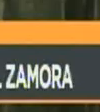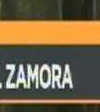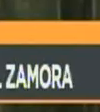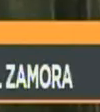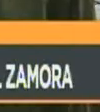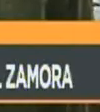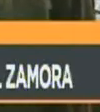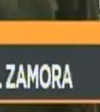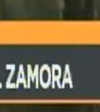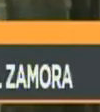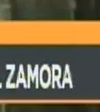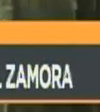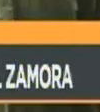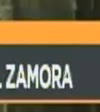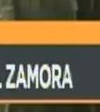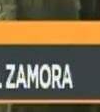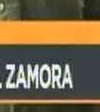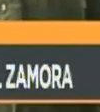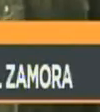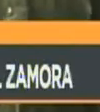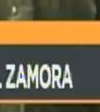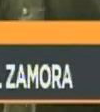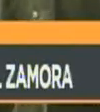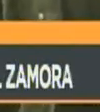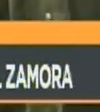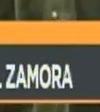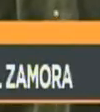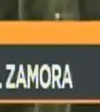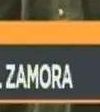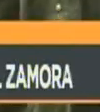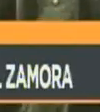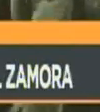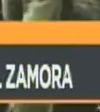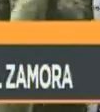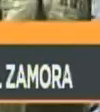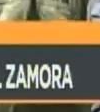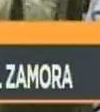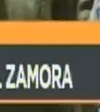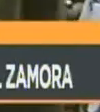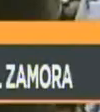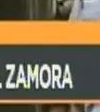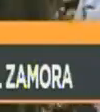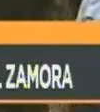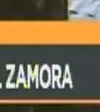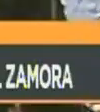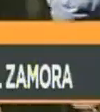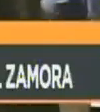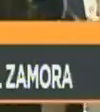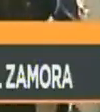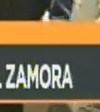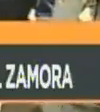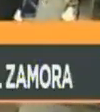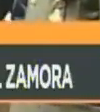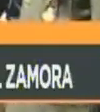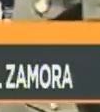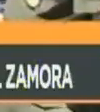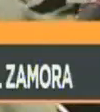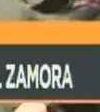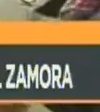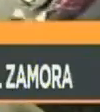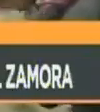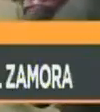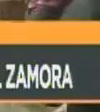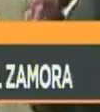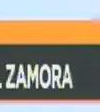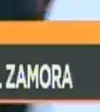Ahora va a realizar un importante recorrido por estas instalaciones que son puestas en marcha a partir de este viernes 3 de noviembre del año 2017.